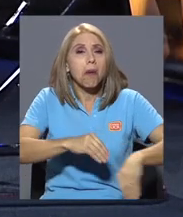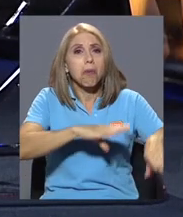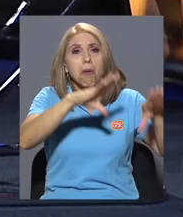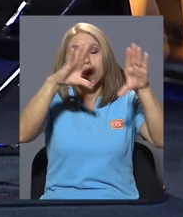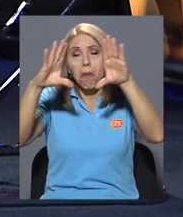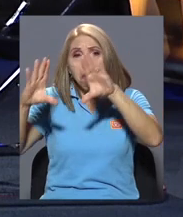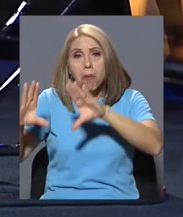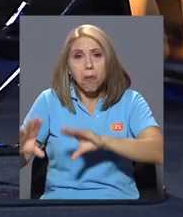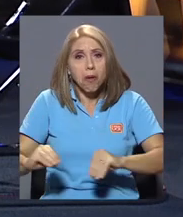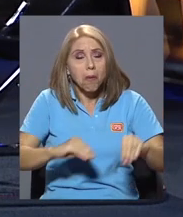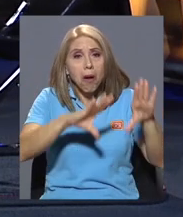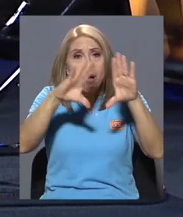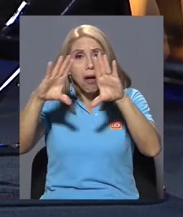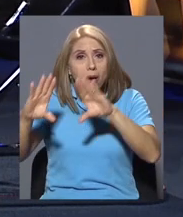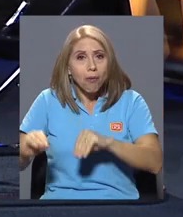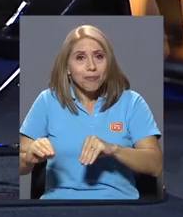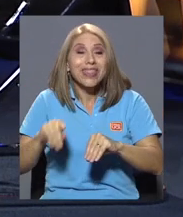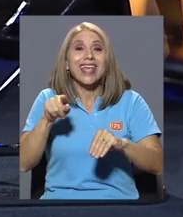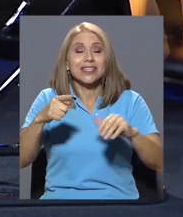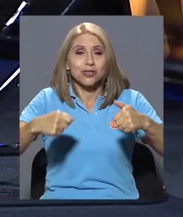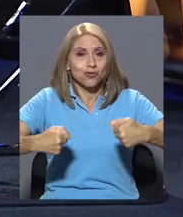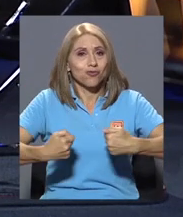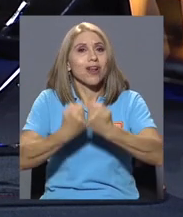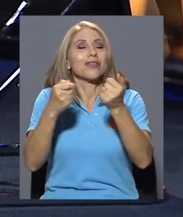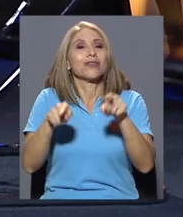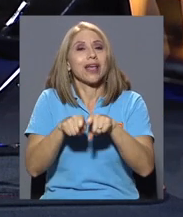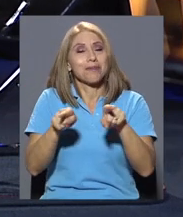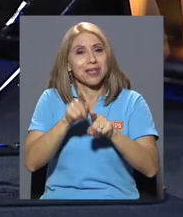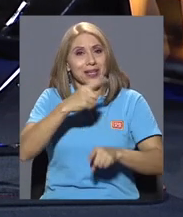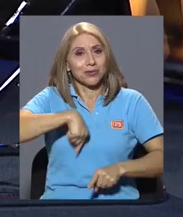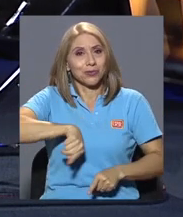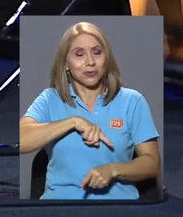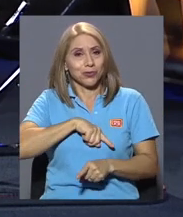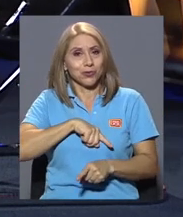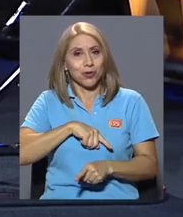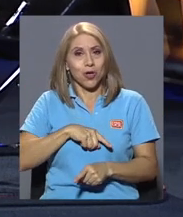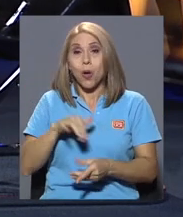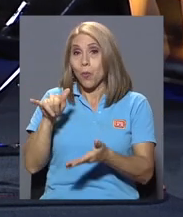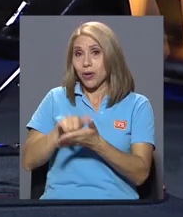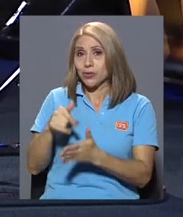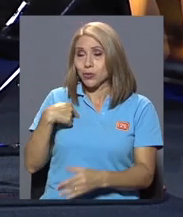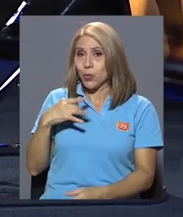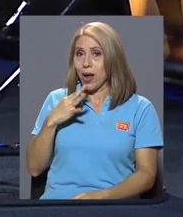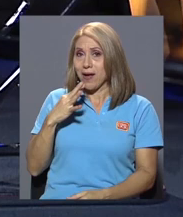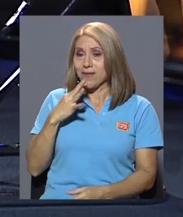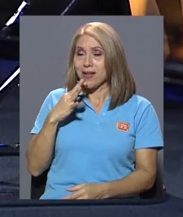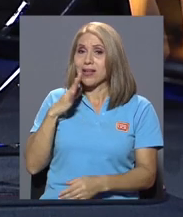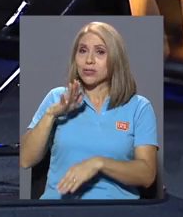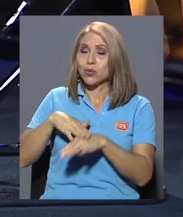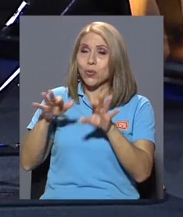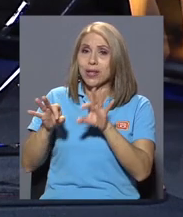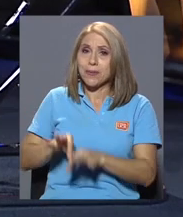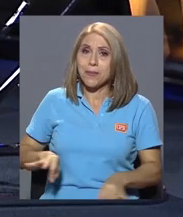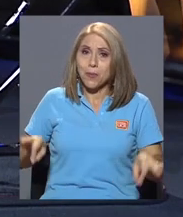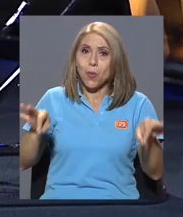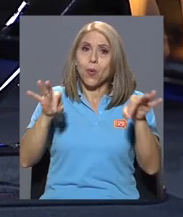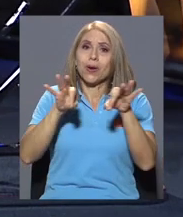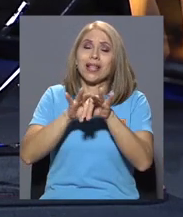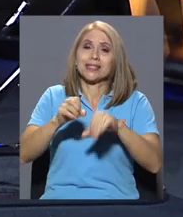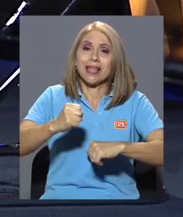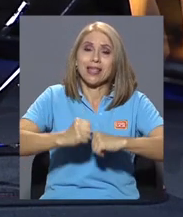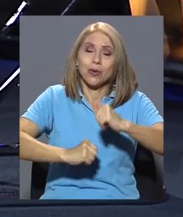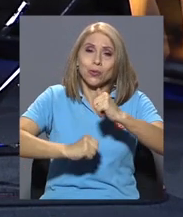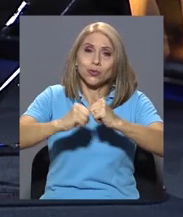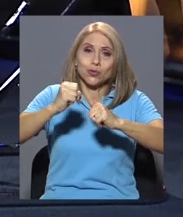entonces ese es otro de los retos que tenemos como realizadores y por eso te hablaba de la importancia de construir